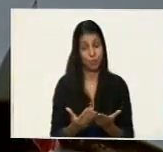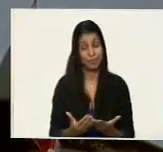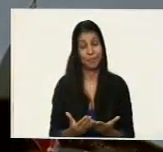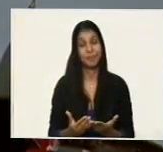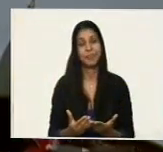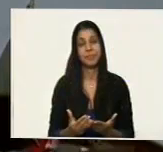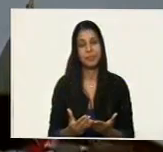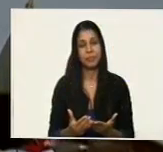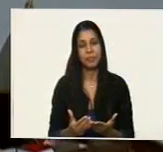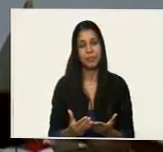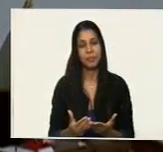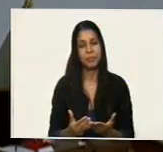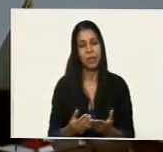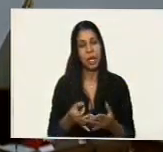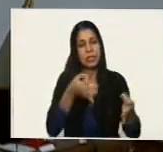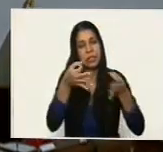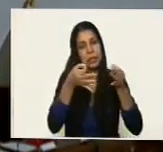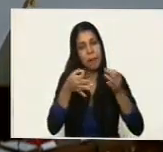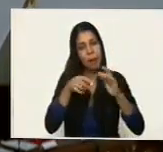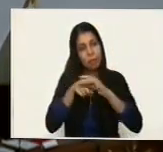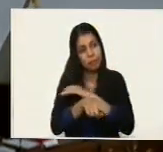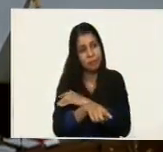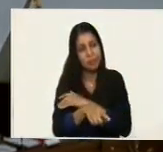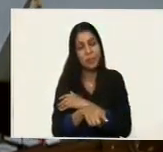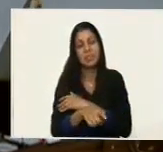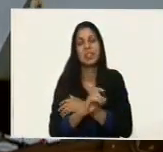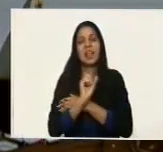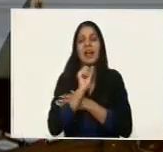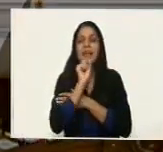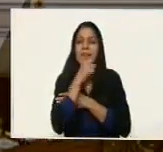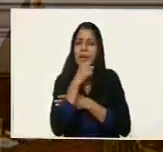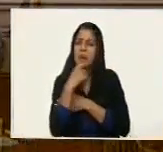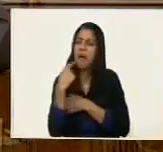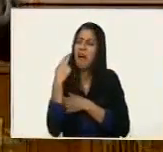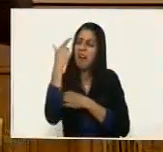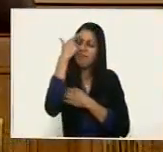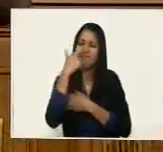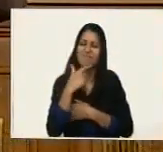Pero yo no voy a seguir por ahí porque uno se pone viejo cuando se pone a decir esas cosas.